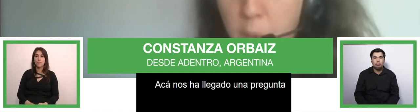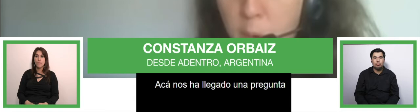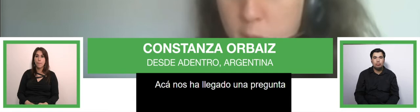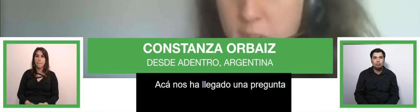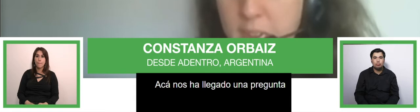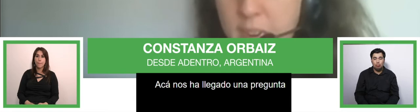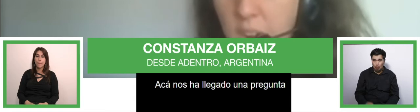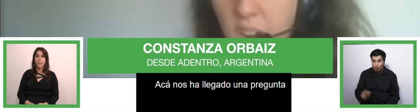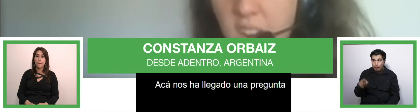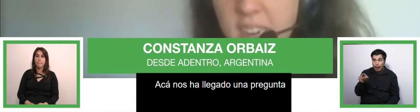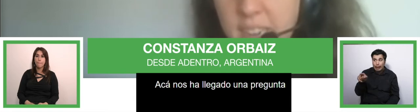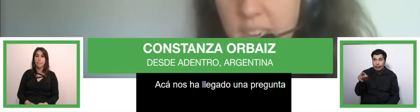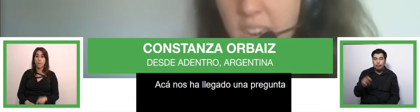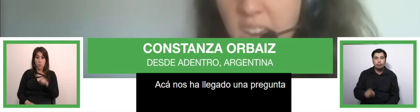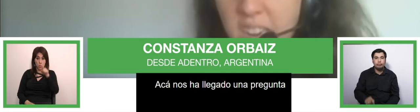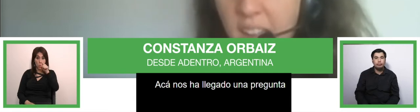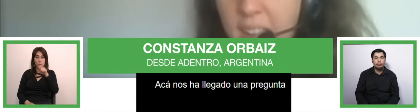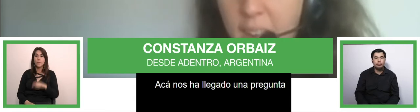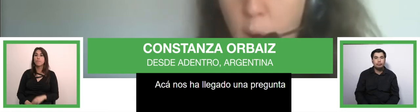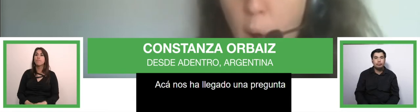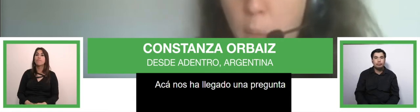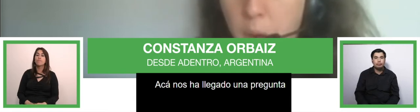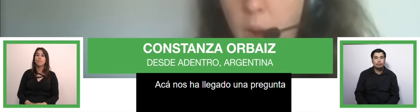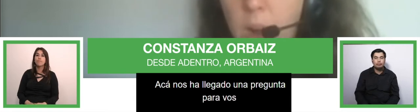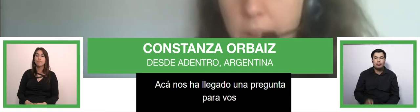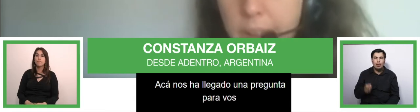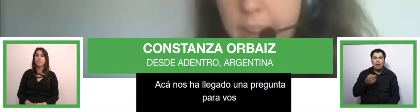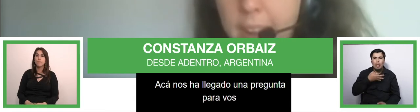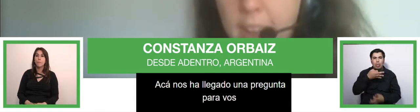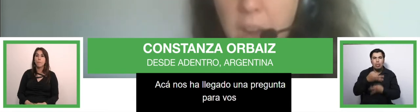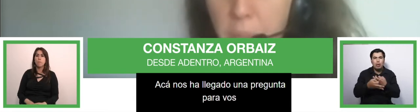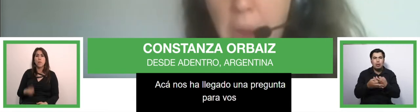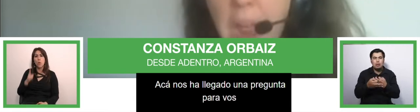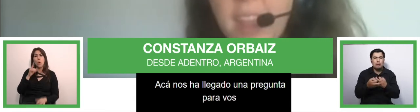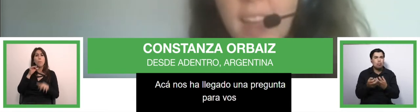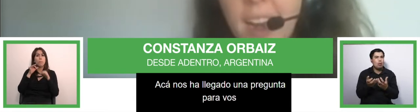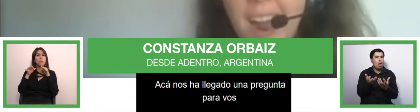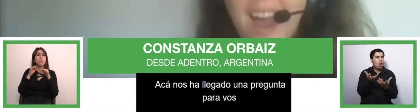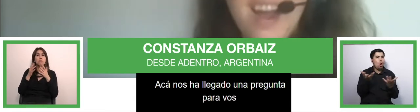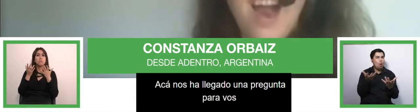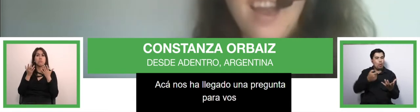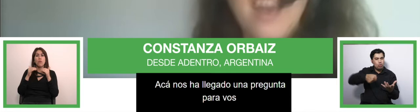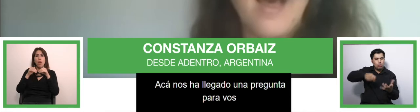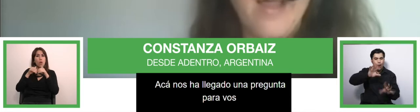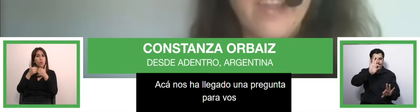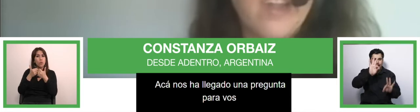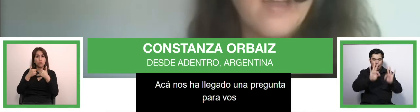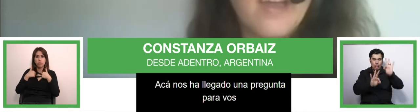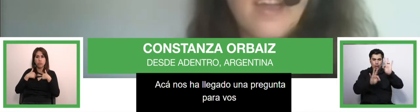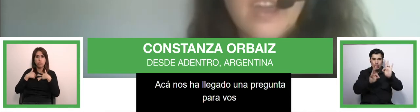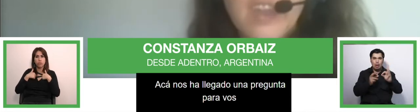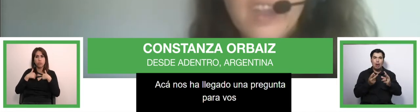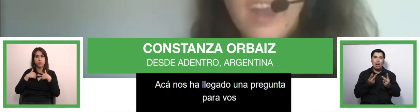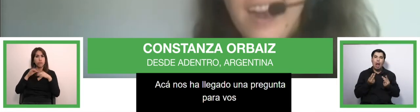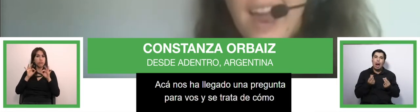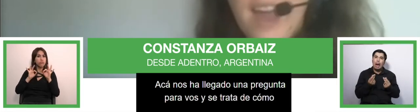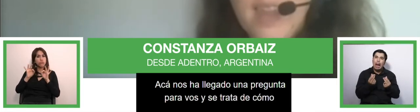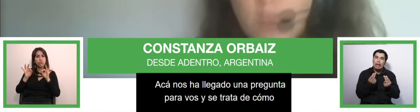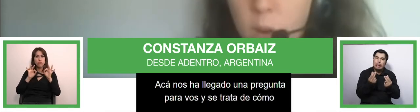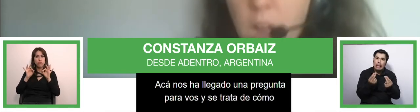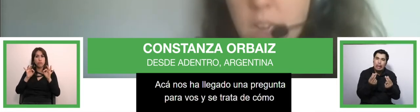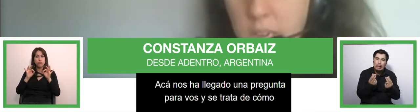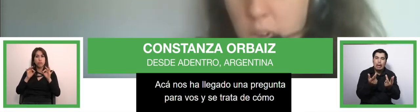para vos. Y se trata de cómo medir la calidad de